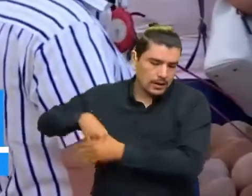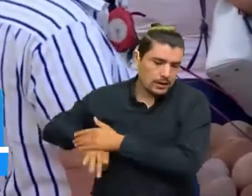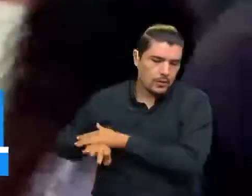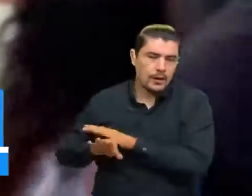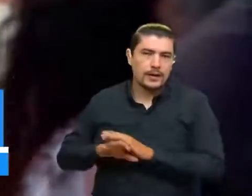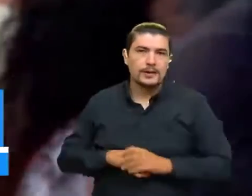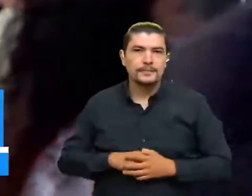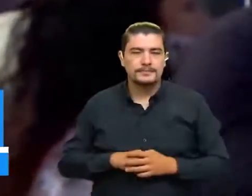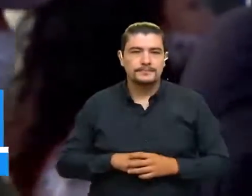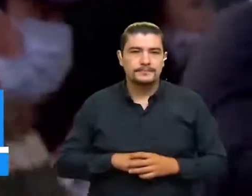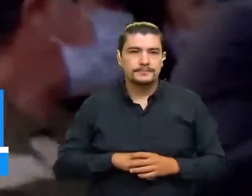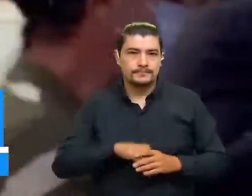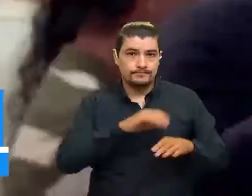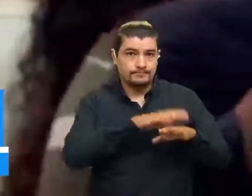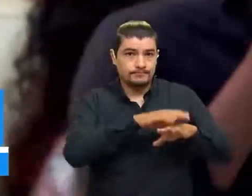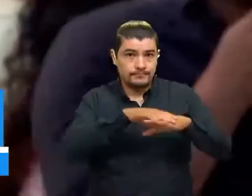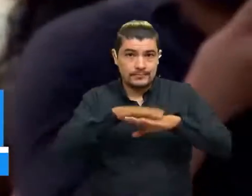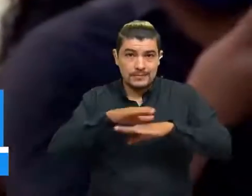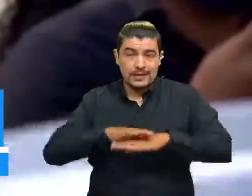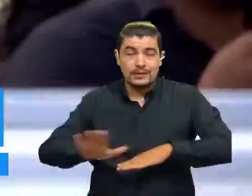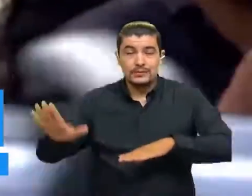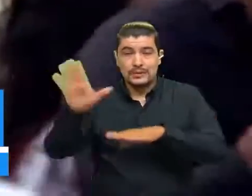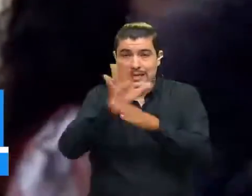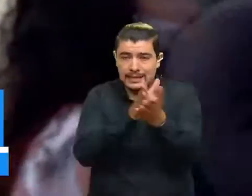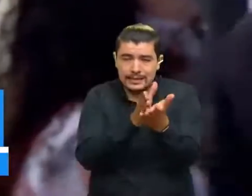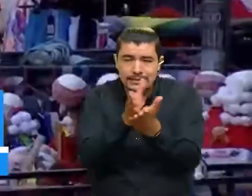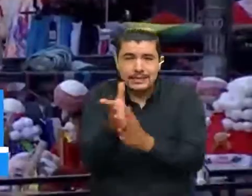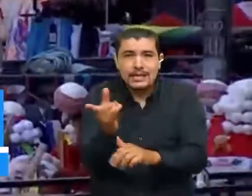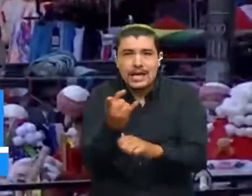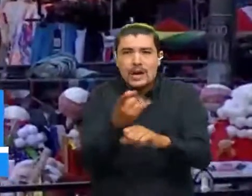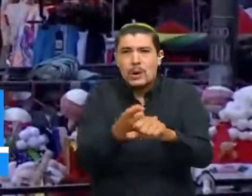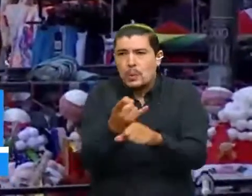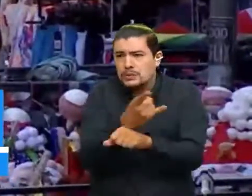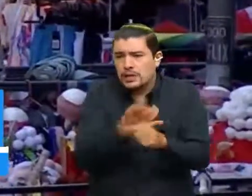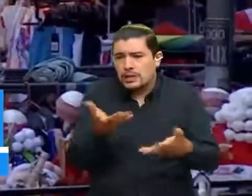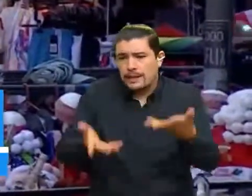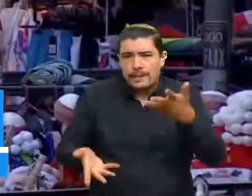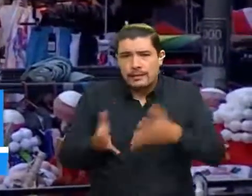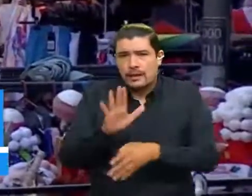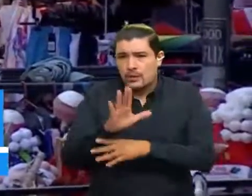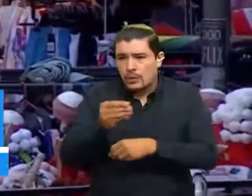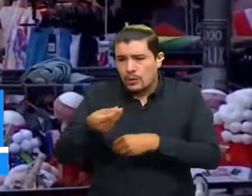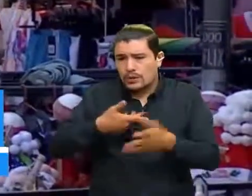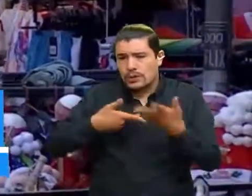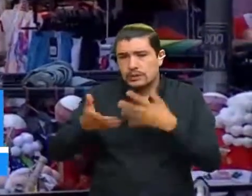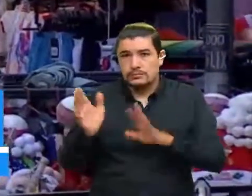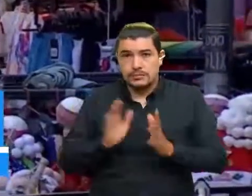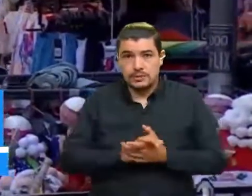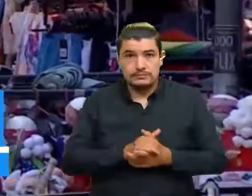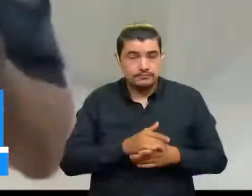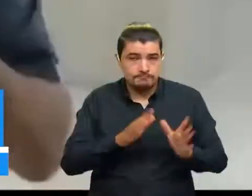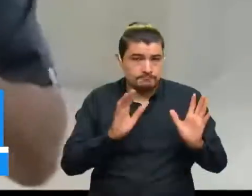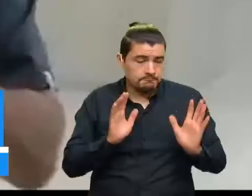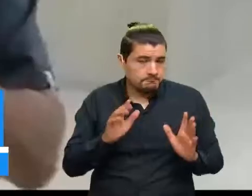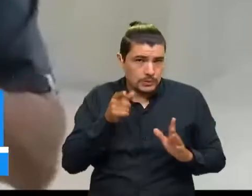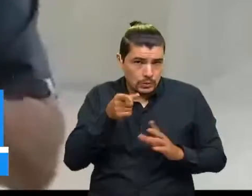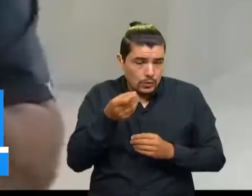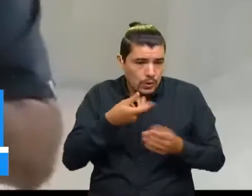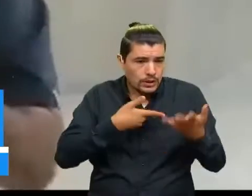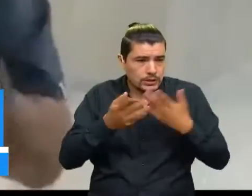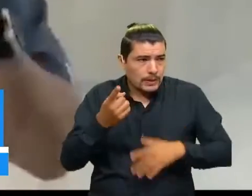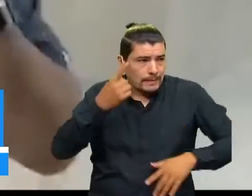hizo un llamado para seguirlo usando si no se reúne con las condiciones planteadas. No es cierto que no se tenga que usar. Hay